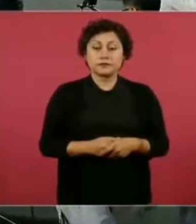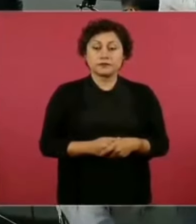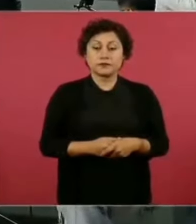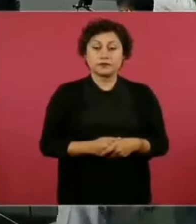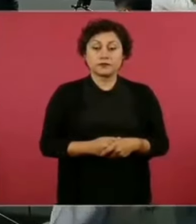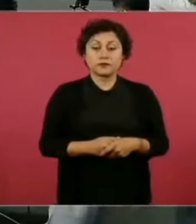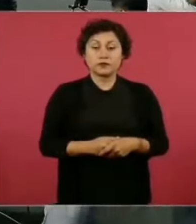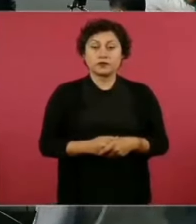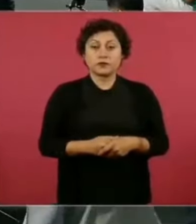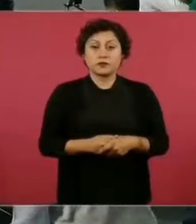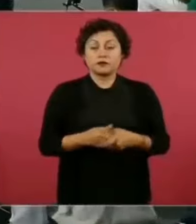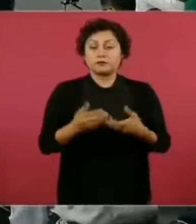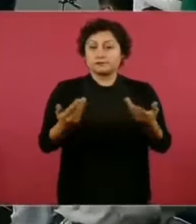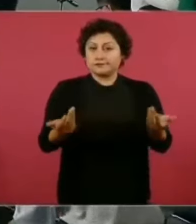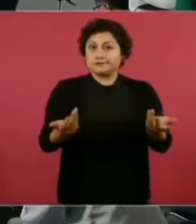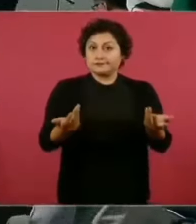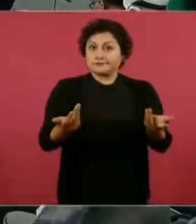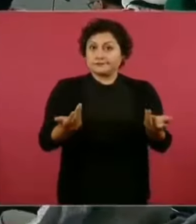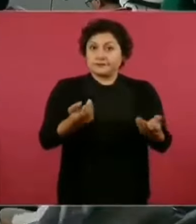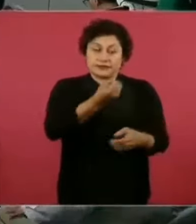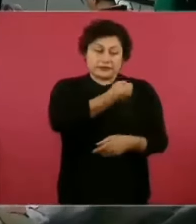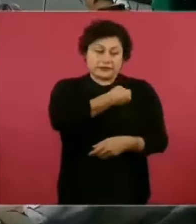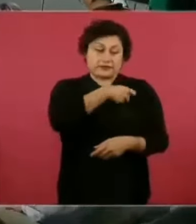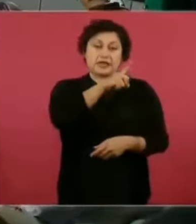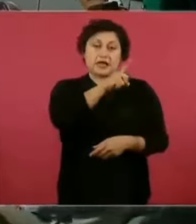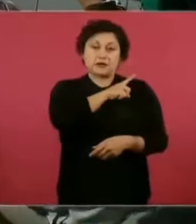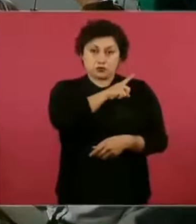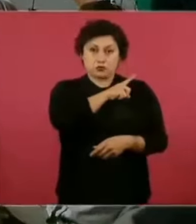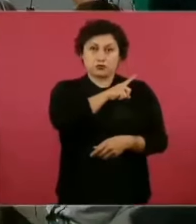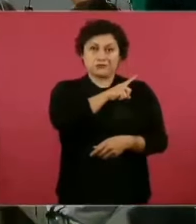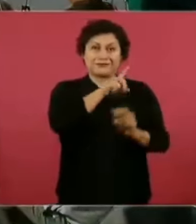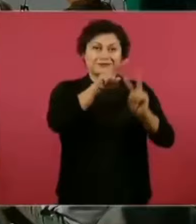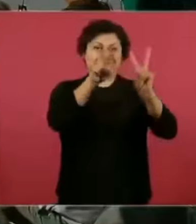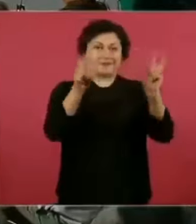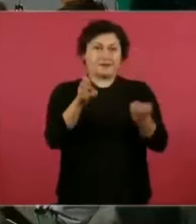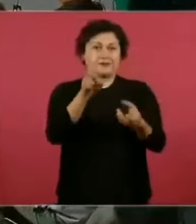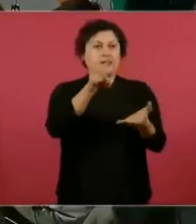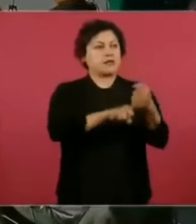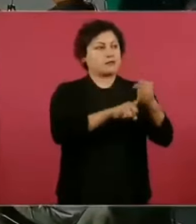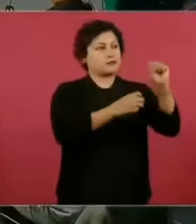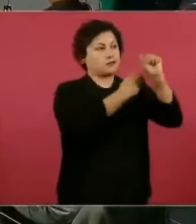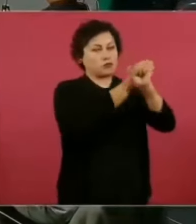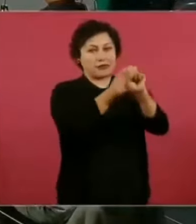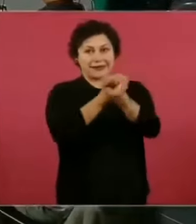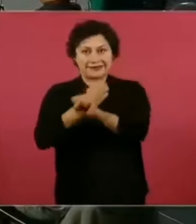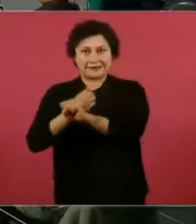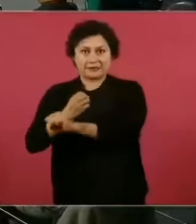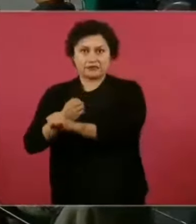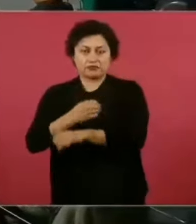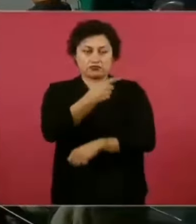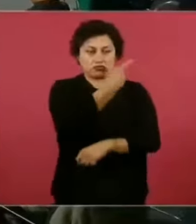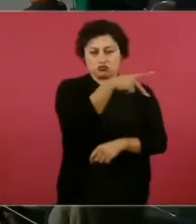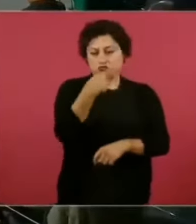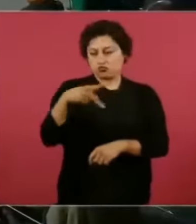salud estaba en manos de los gobiernos estatales. Todavía hay algunos estados